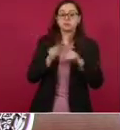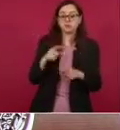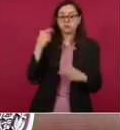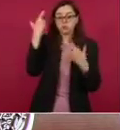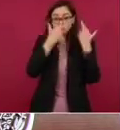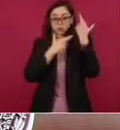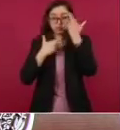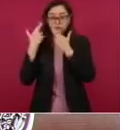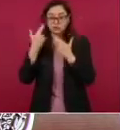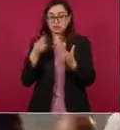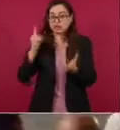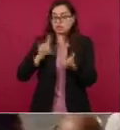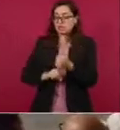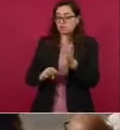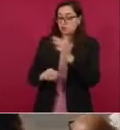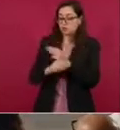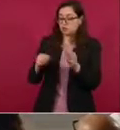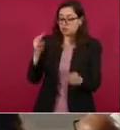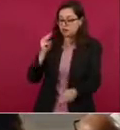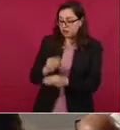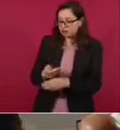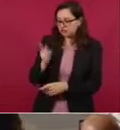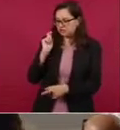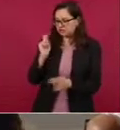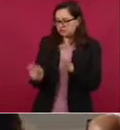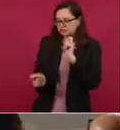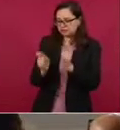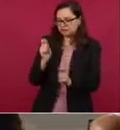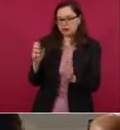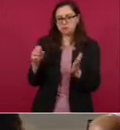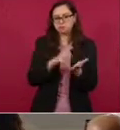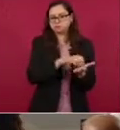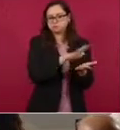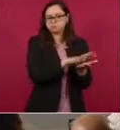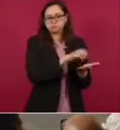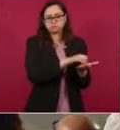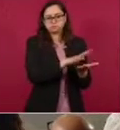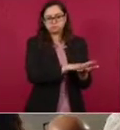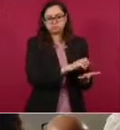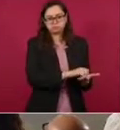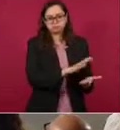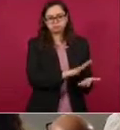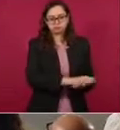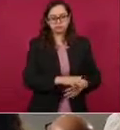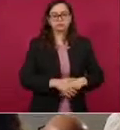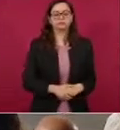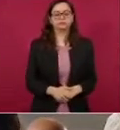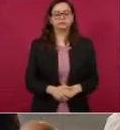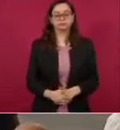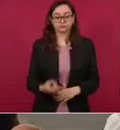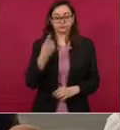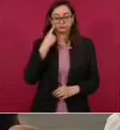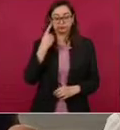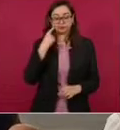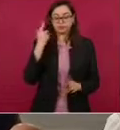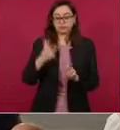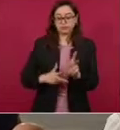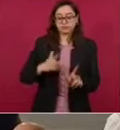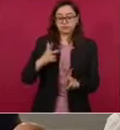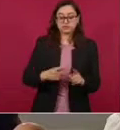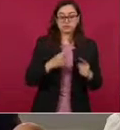los materiales que se van obteniendo. Como ya se ha dicho antes, del tramo 1 al 3